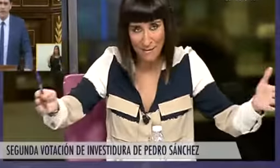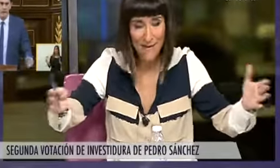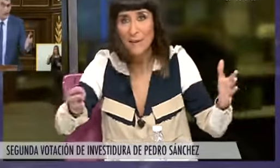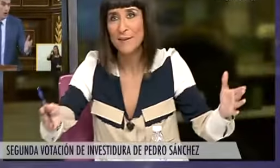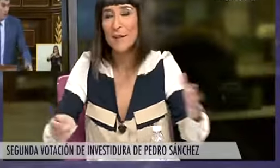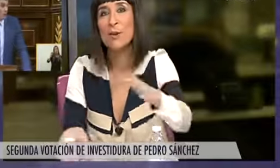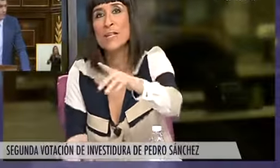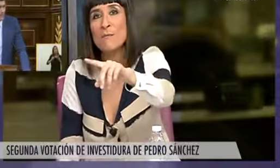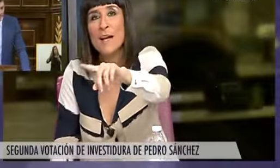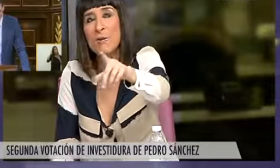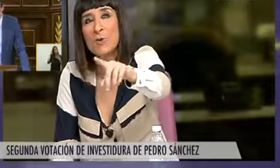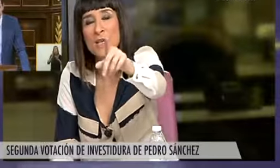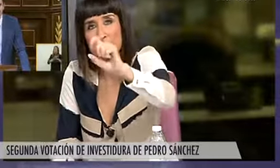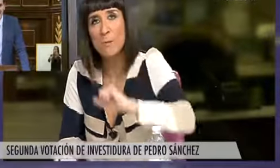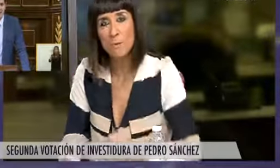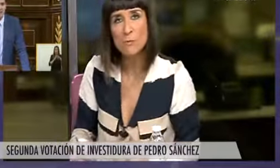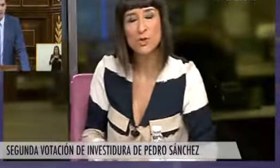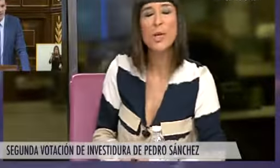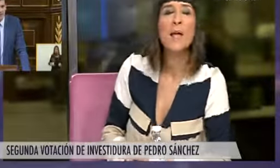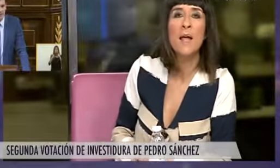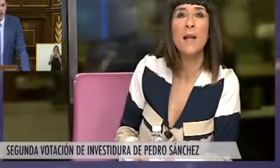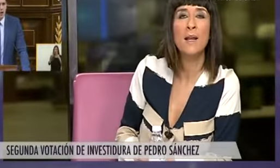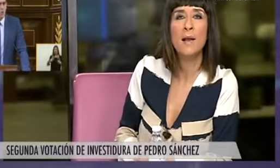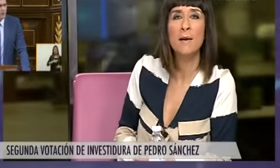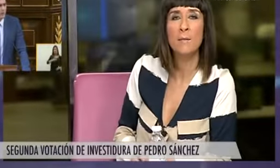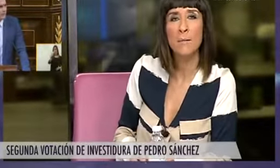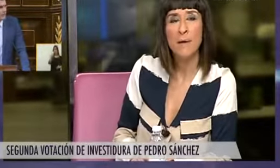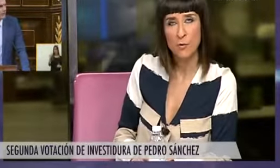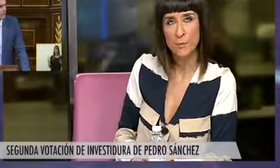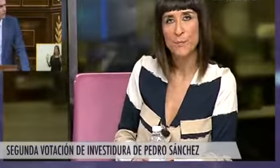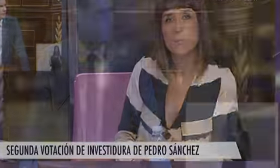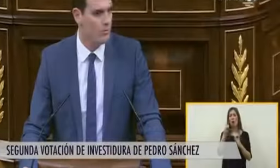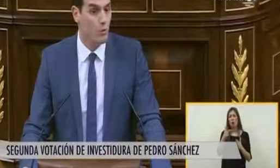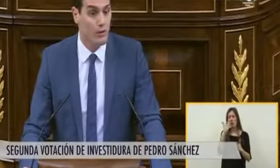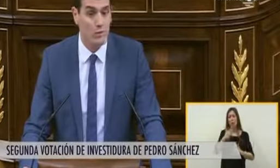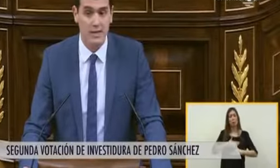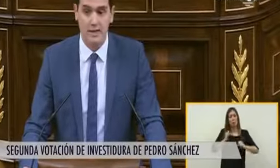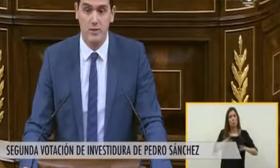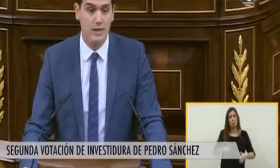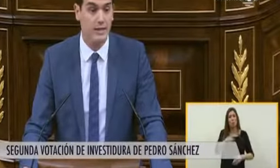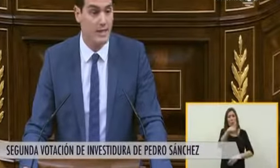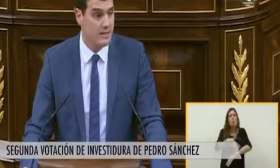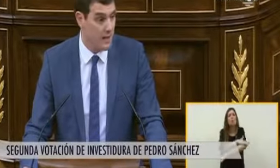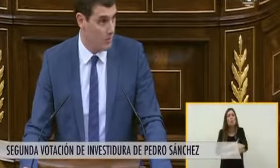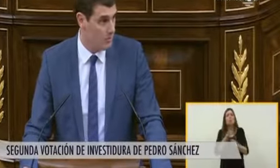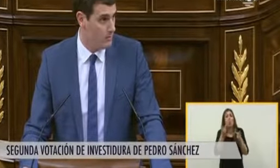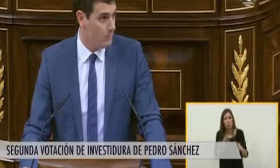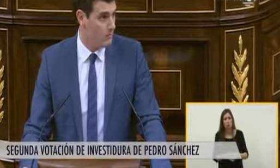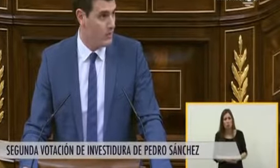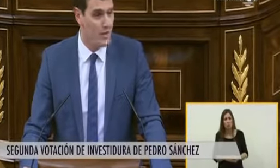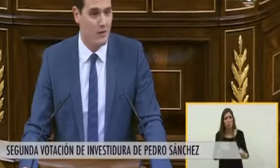la mesa, evidente entre lo que significa y lo que no significa, pero vamos al ¿Cuántos ministerios? ¿Cuántos ministerios y secretarías de